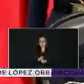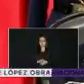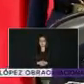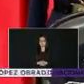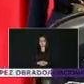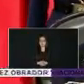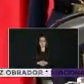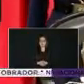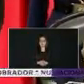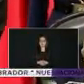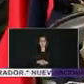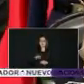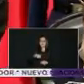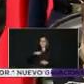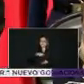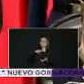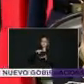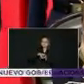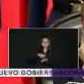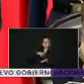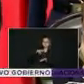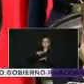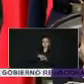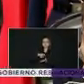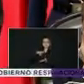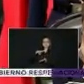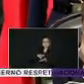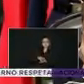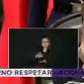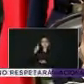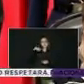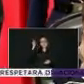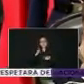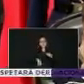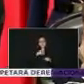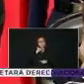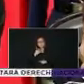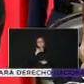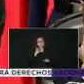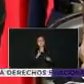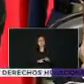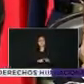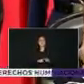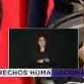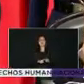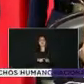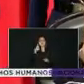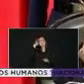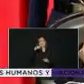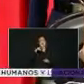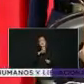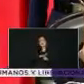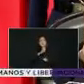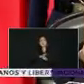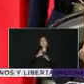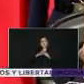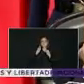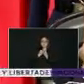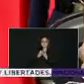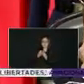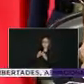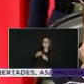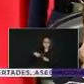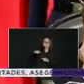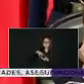que obtendremos con el combate a la corrupción y con la aplicación de las medidas de austeridad,